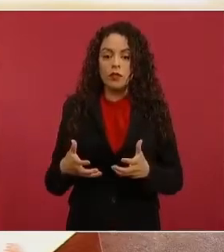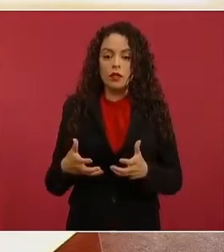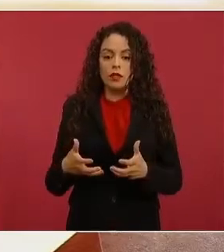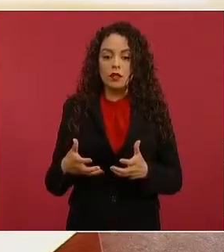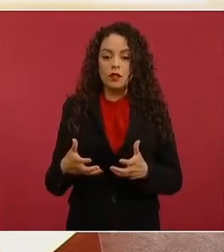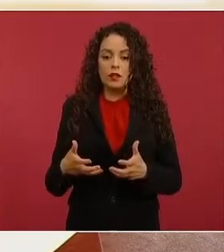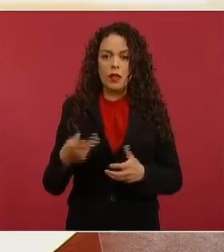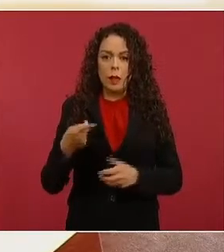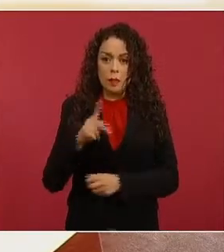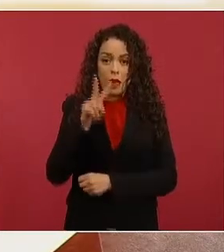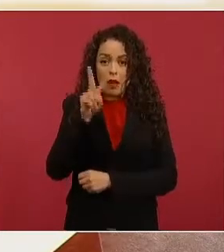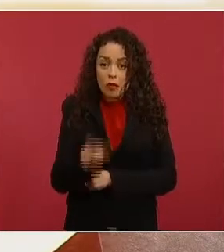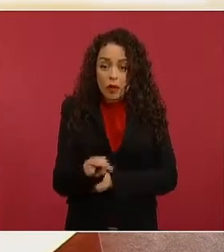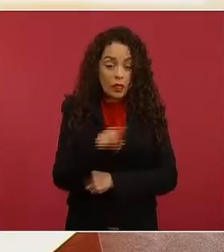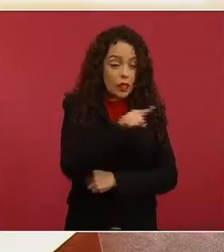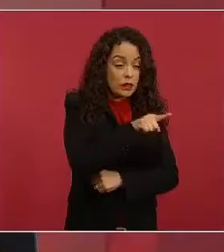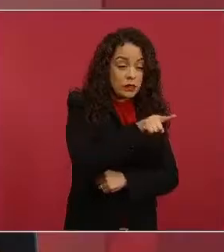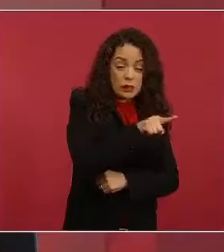pero en ningún caso